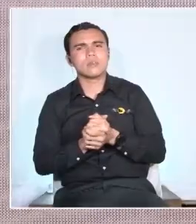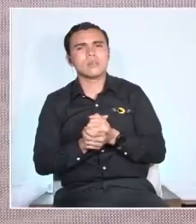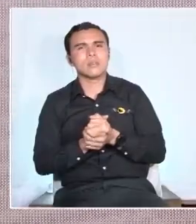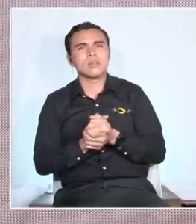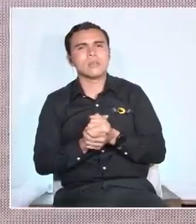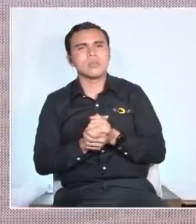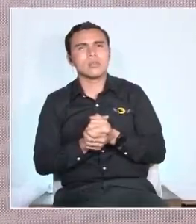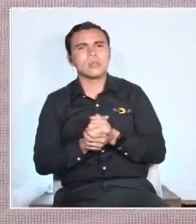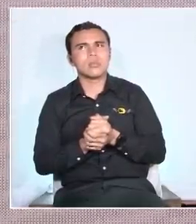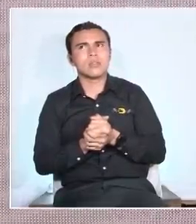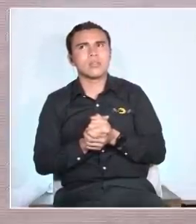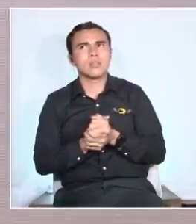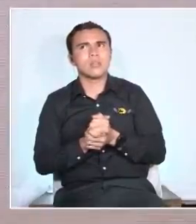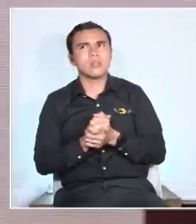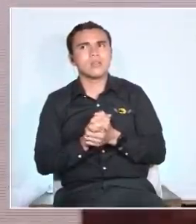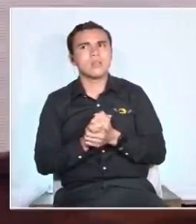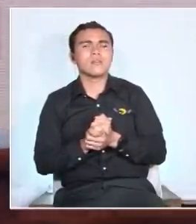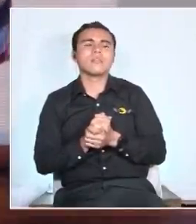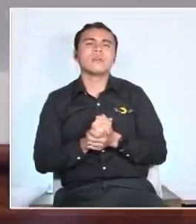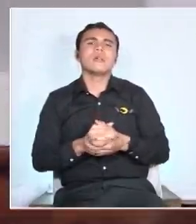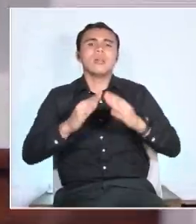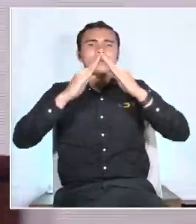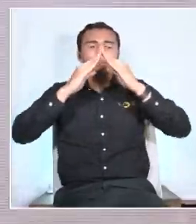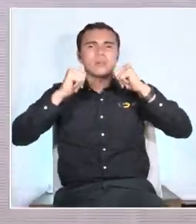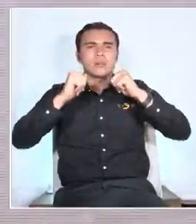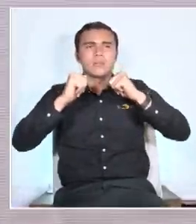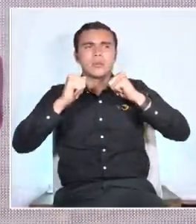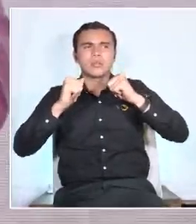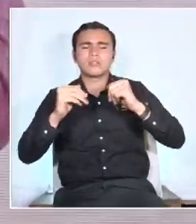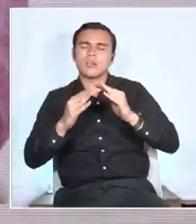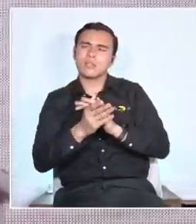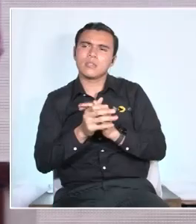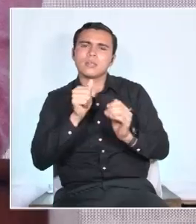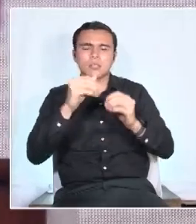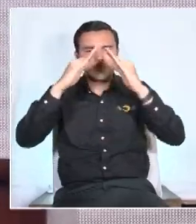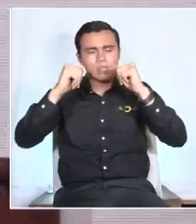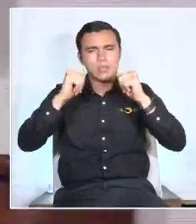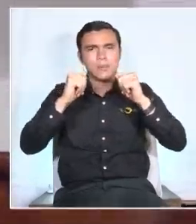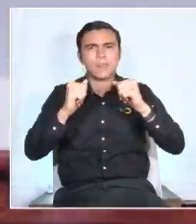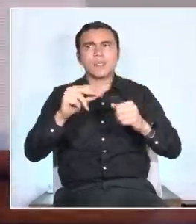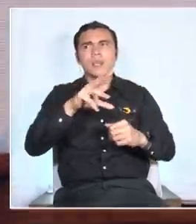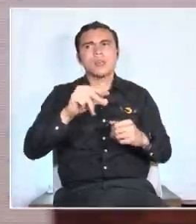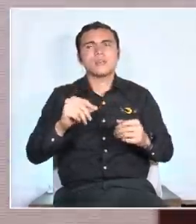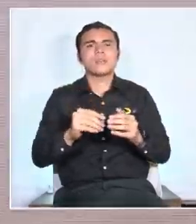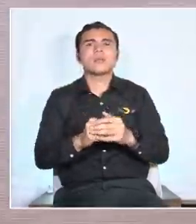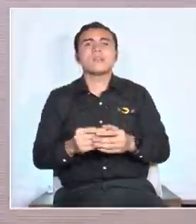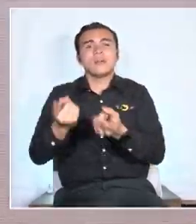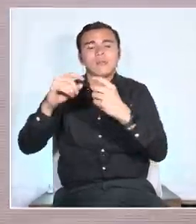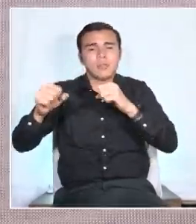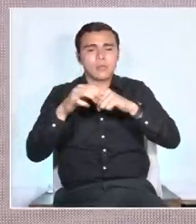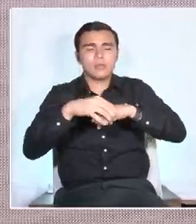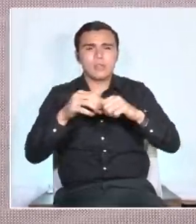Dios me mostró que las paredes se caen. Dios me mostró que las paredes se caen. Y no porque iba a venir un